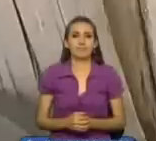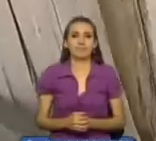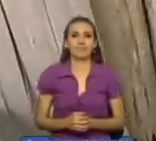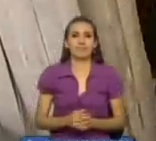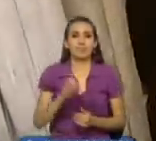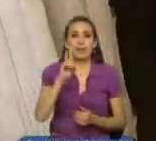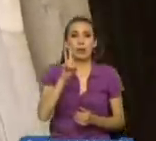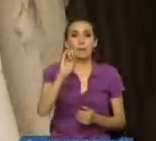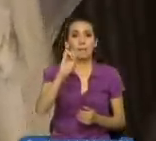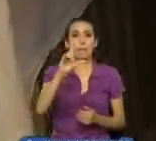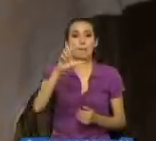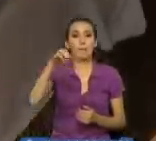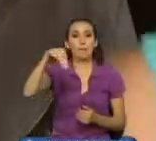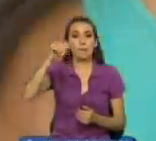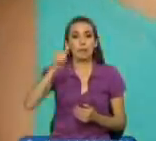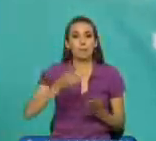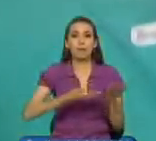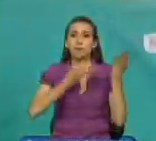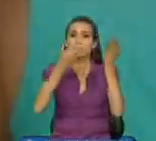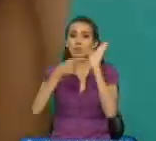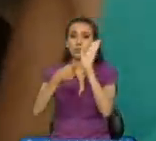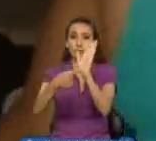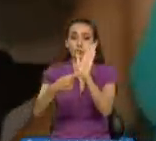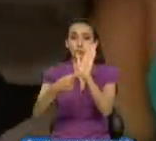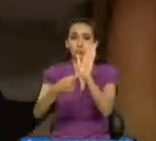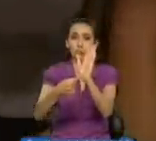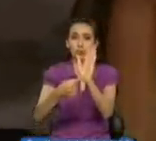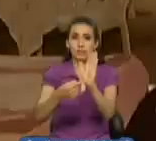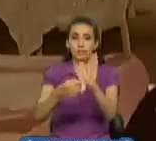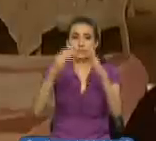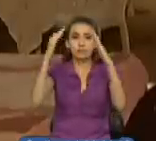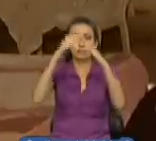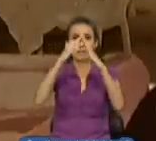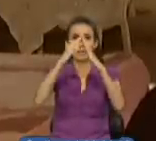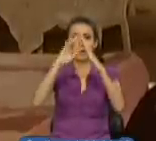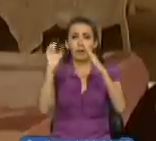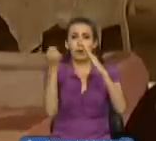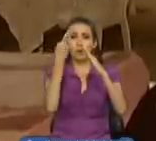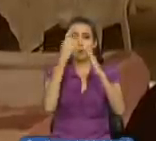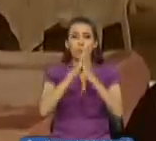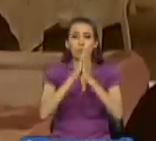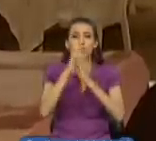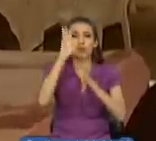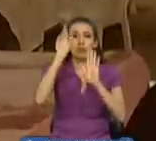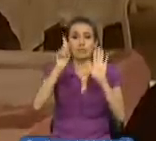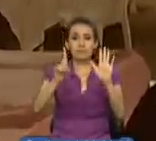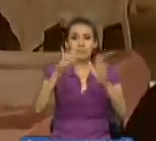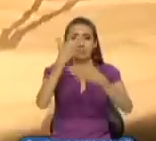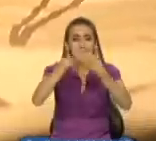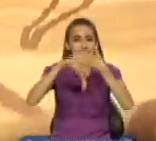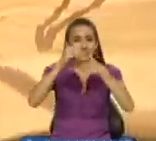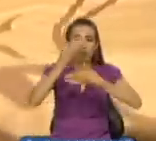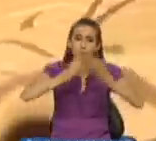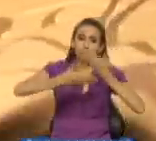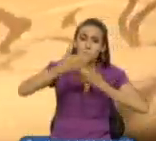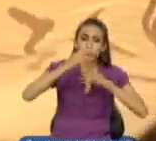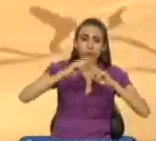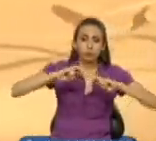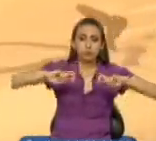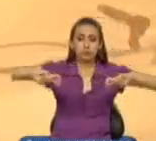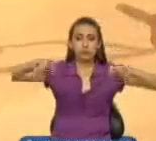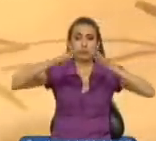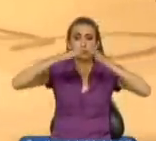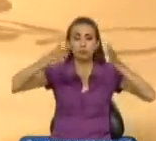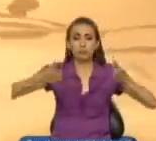Vilma nos muestra su hogar la sencilla puerta da paso al único ambiente donde junto a sus seis hijos comparte la sala el